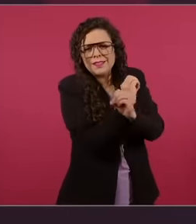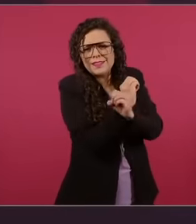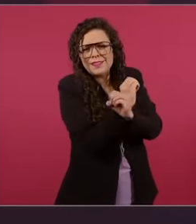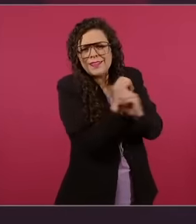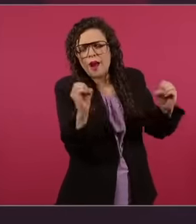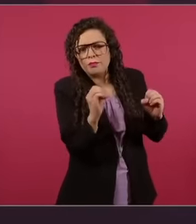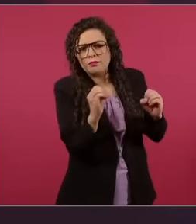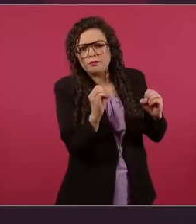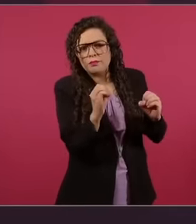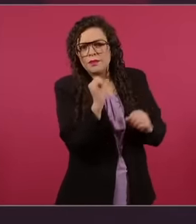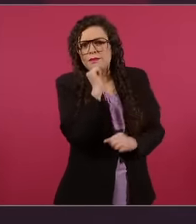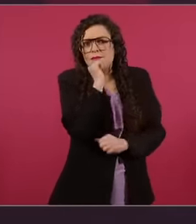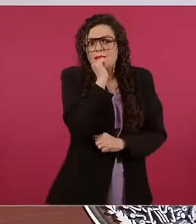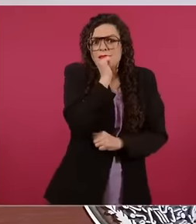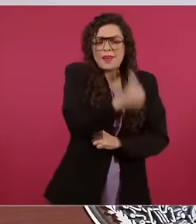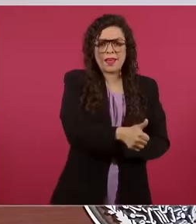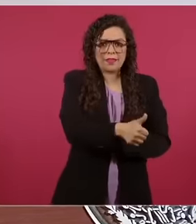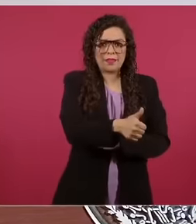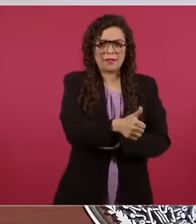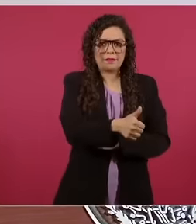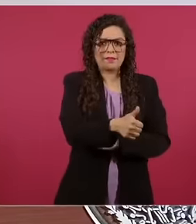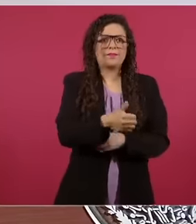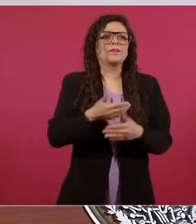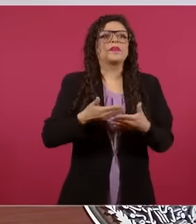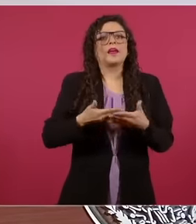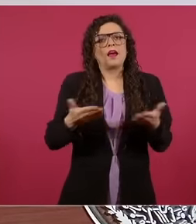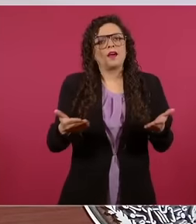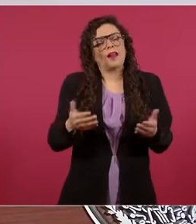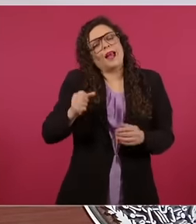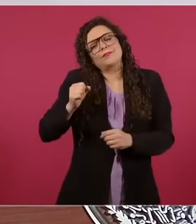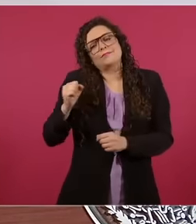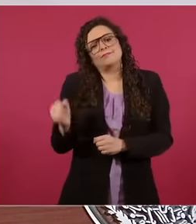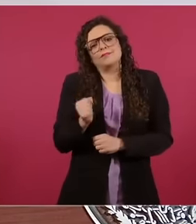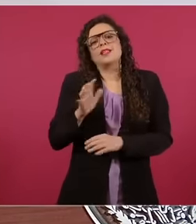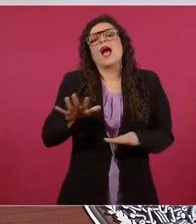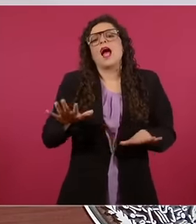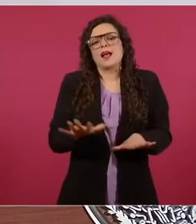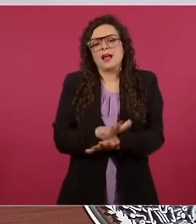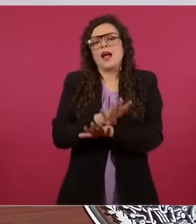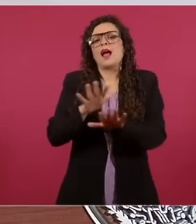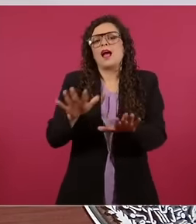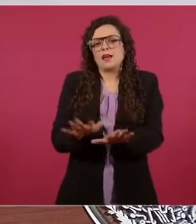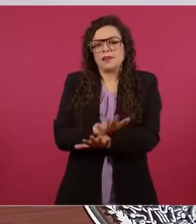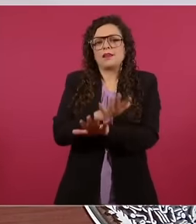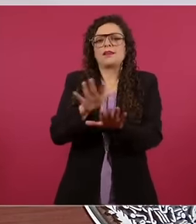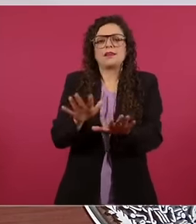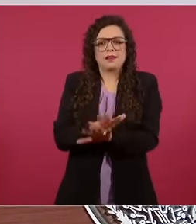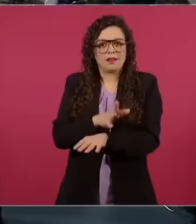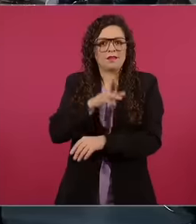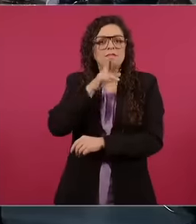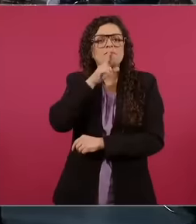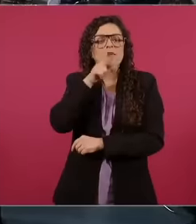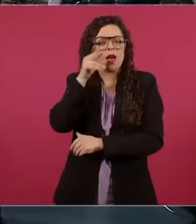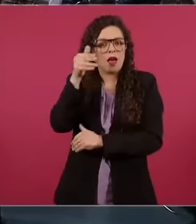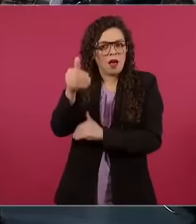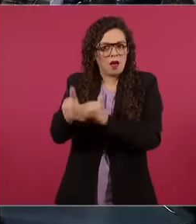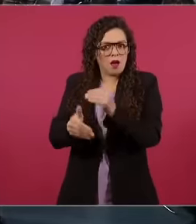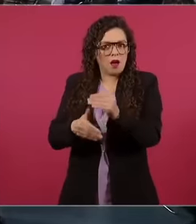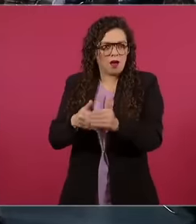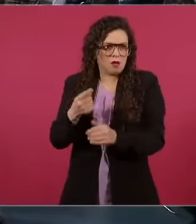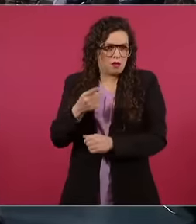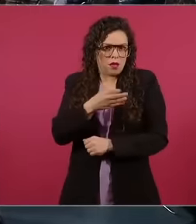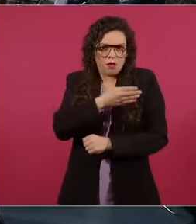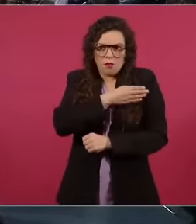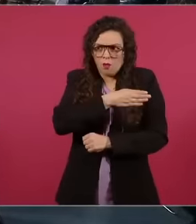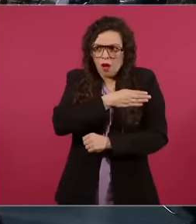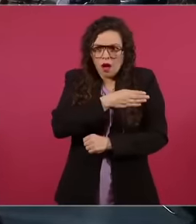Entonces ya las cosas están cambiando, afortunadamente, y qué bueno, ¿no? Entonces también que